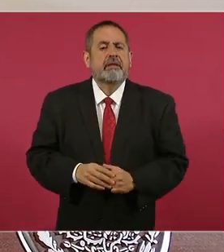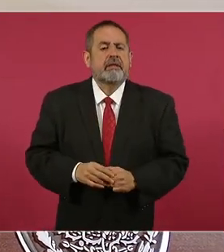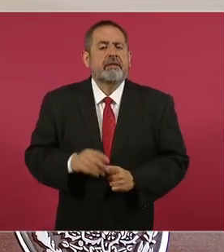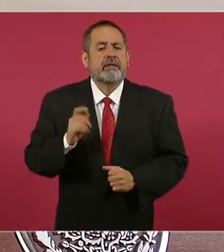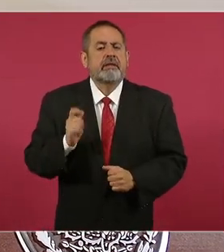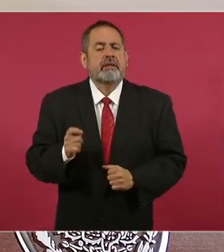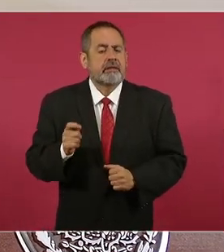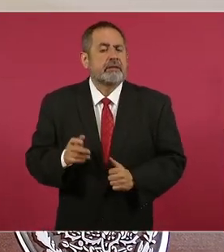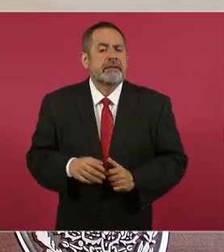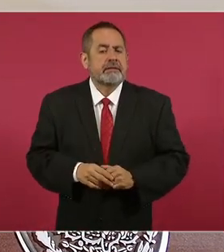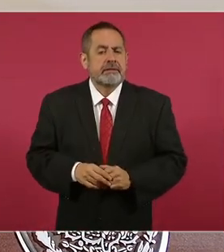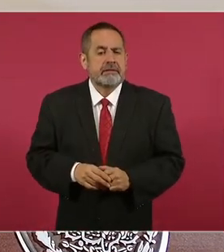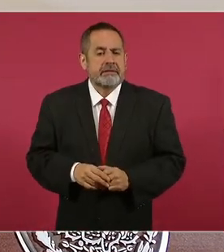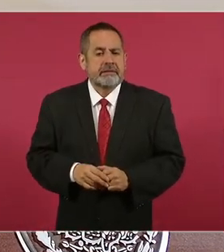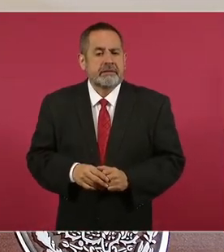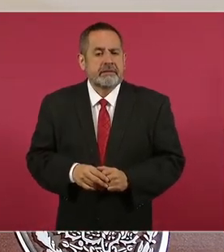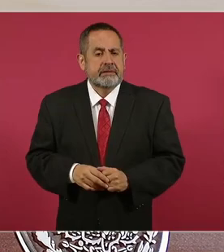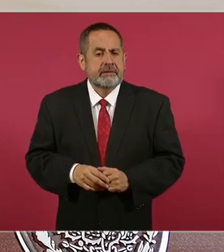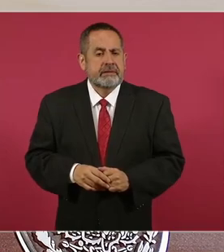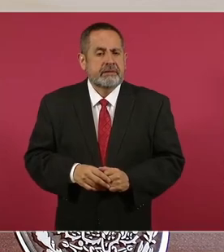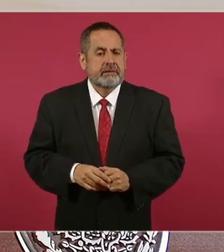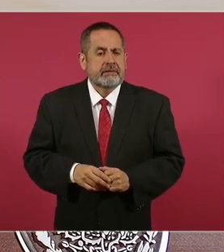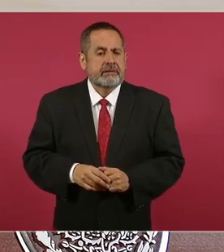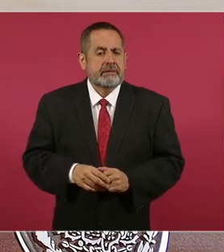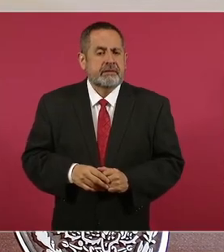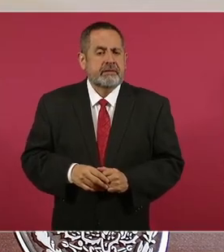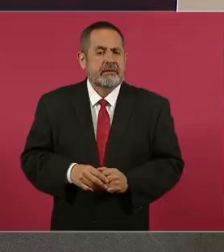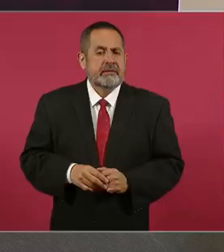tiempo no se